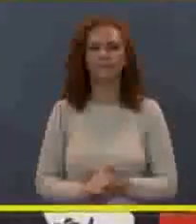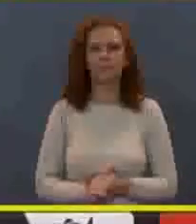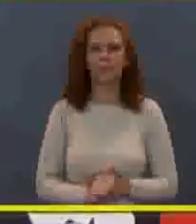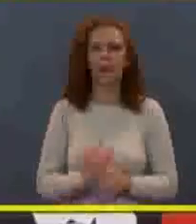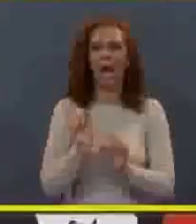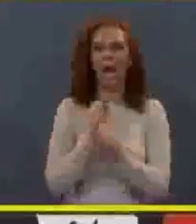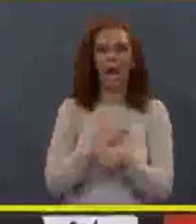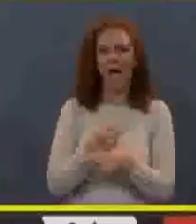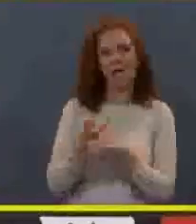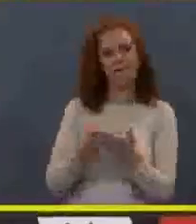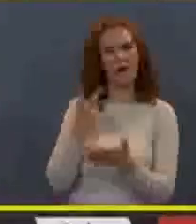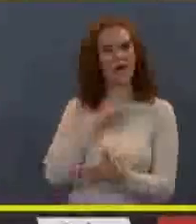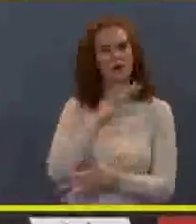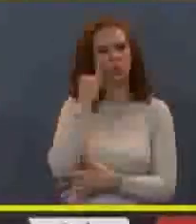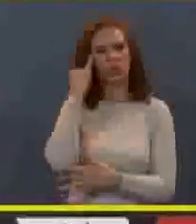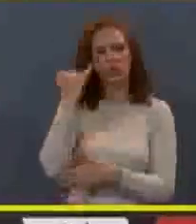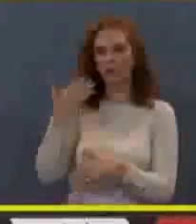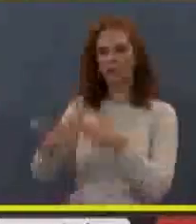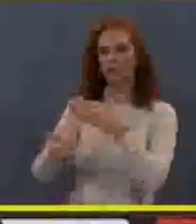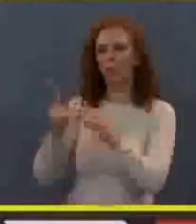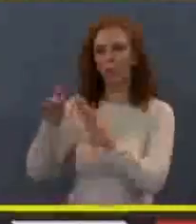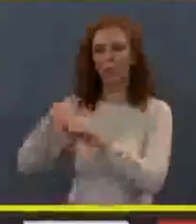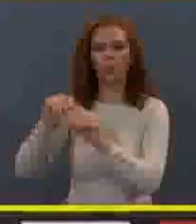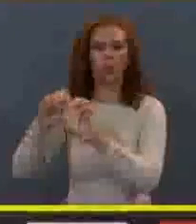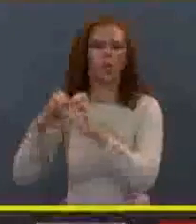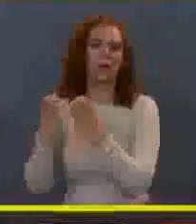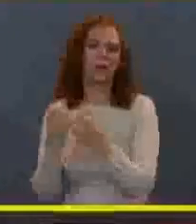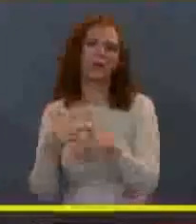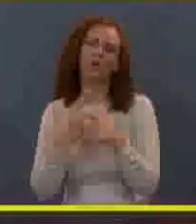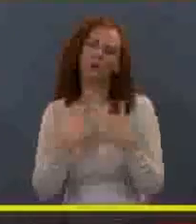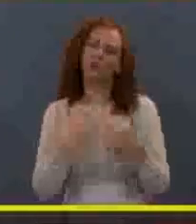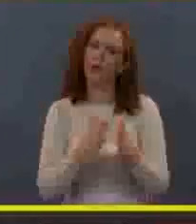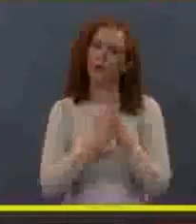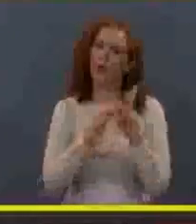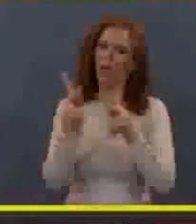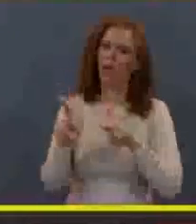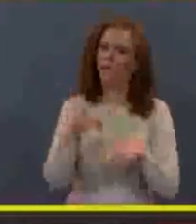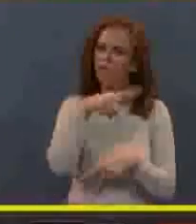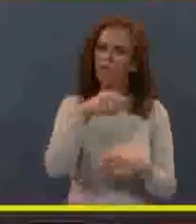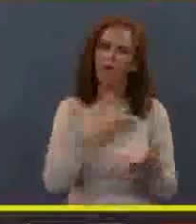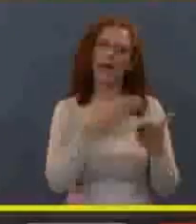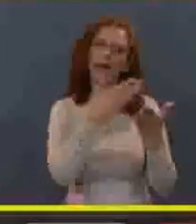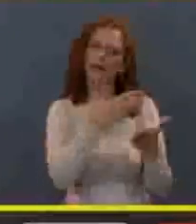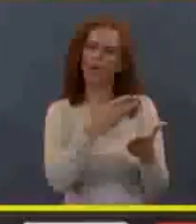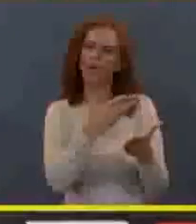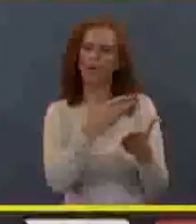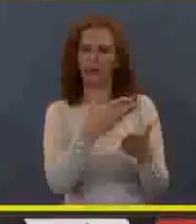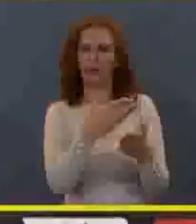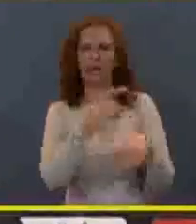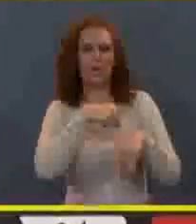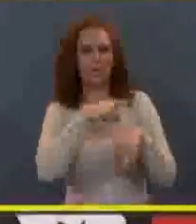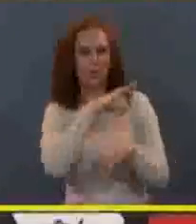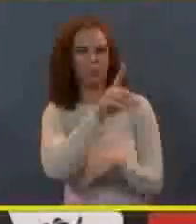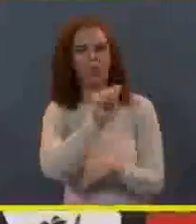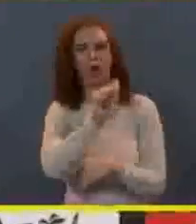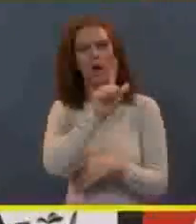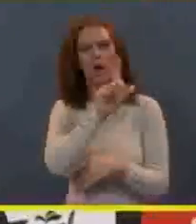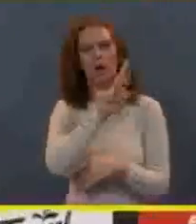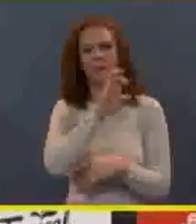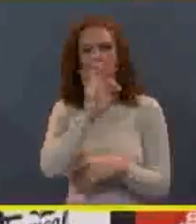haga valer su idea dentro de un equipo. Entonces yo les pido a la afición que le demos ese año a Albert